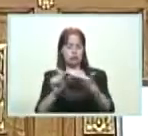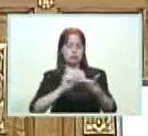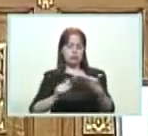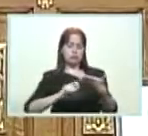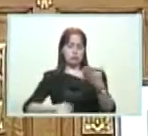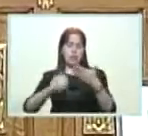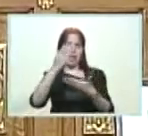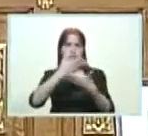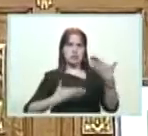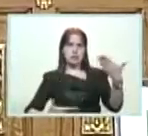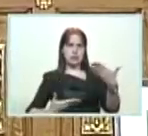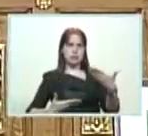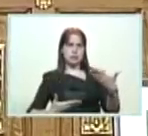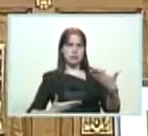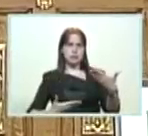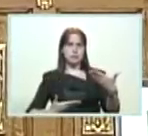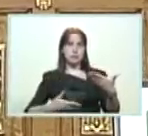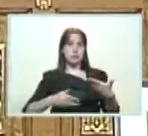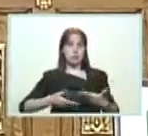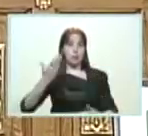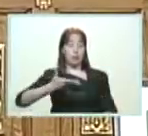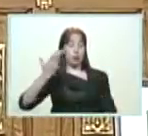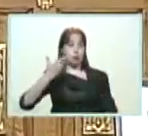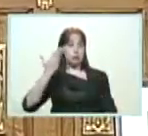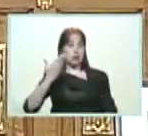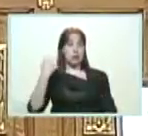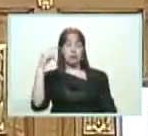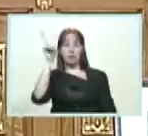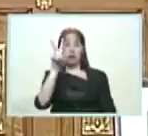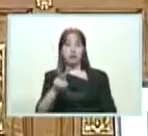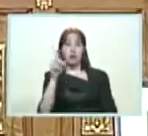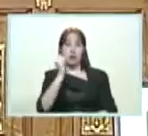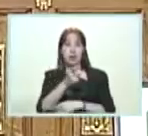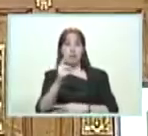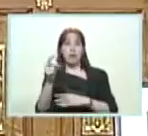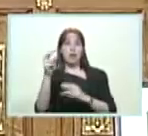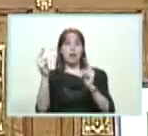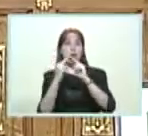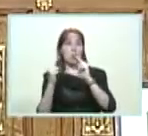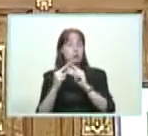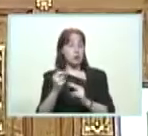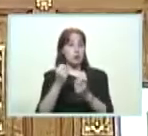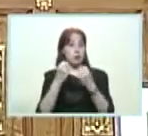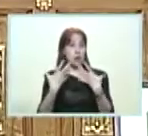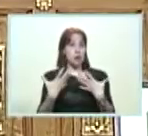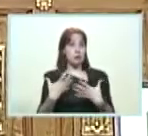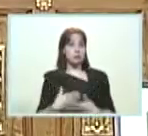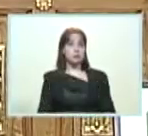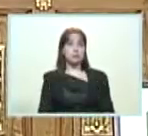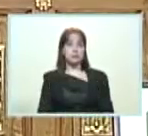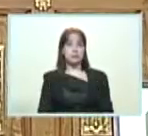Gaceta, muy importante, y Venezuela entera debe conocerlo bien.